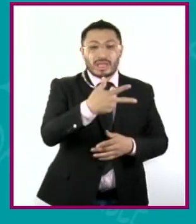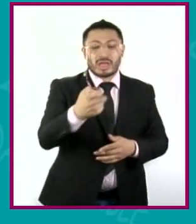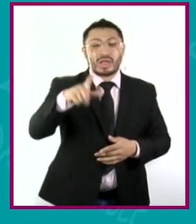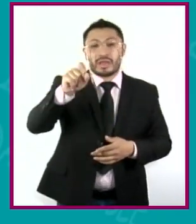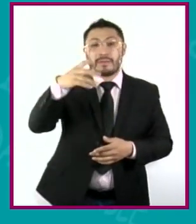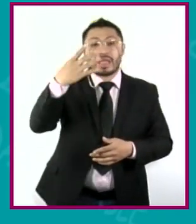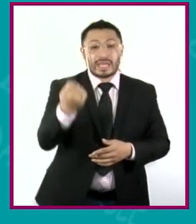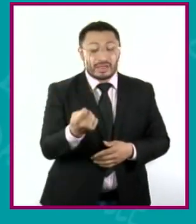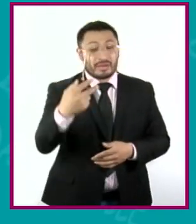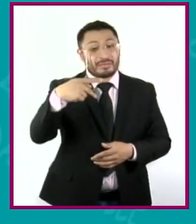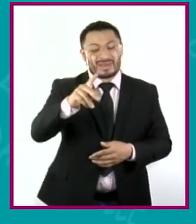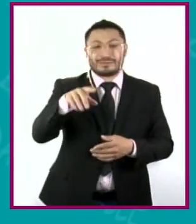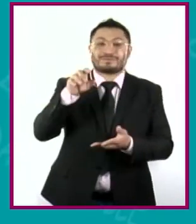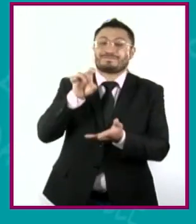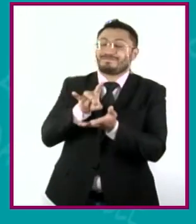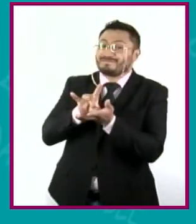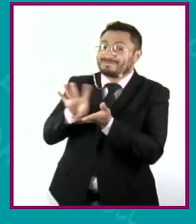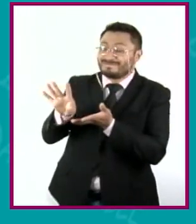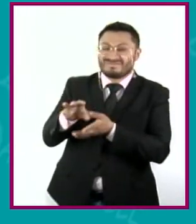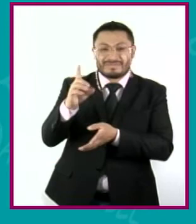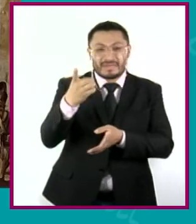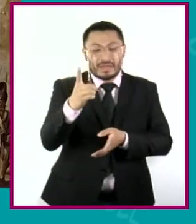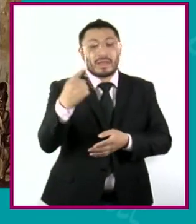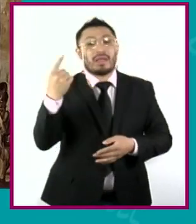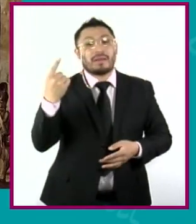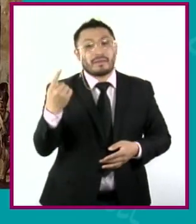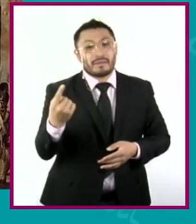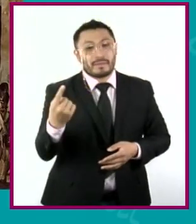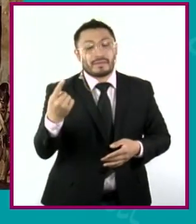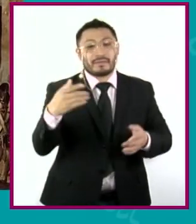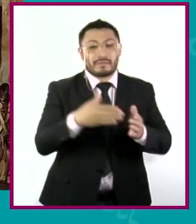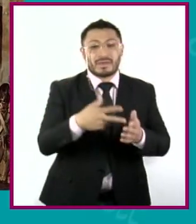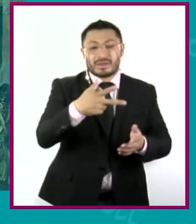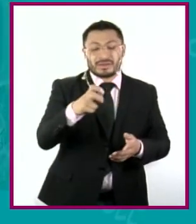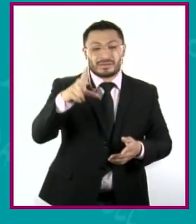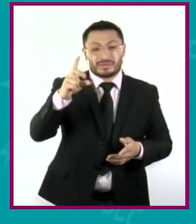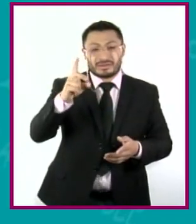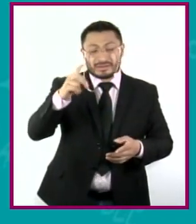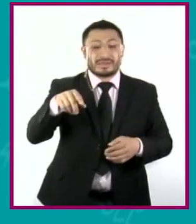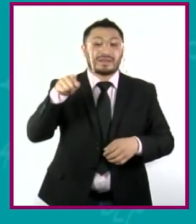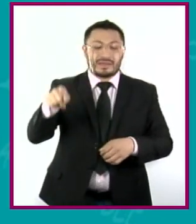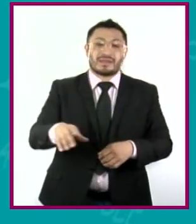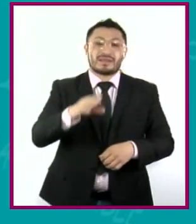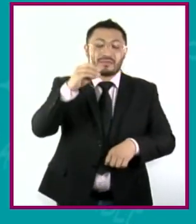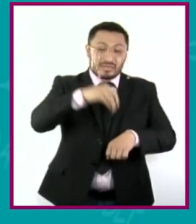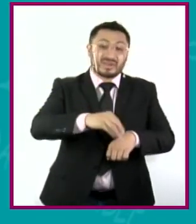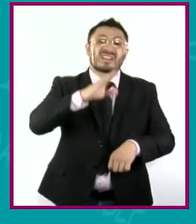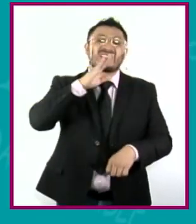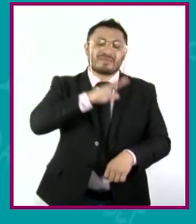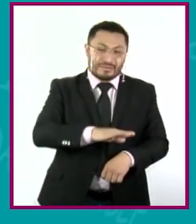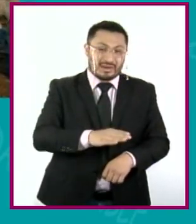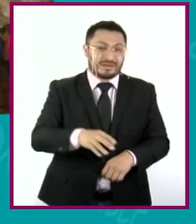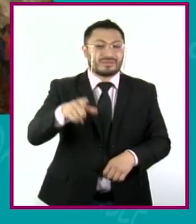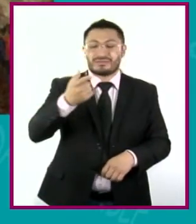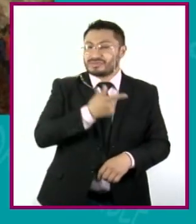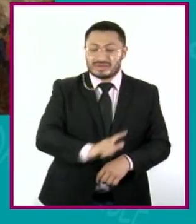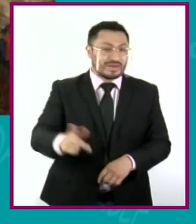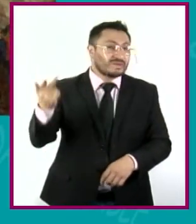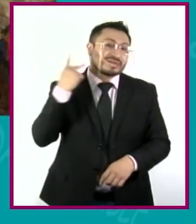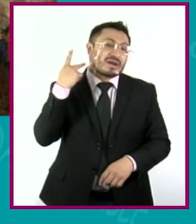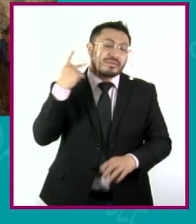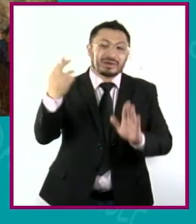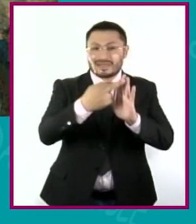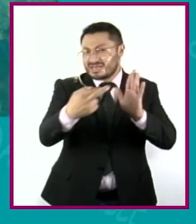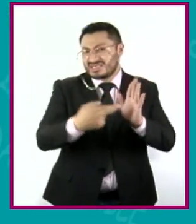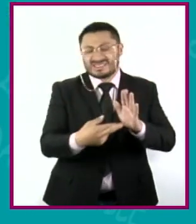1829, pero fue expulsado en diciembre de 1830 por comportamiento inaceptable derivado a desacuerdos políticos con las